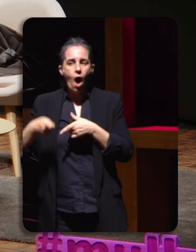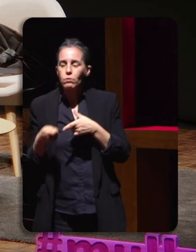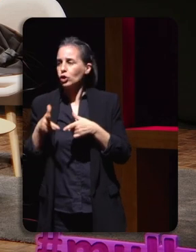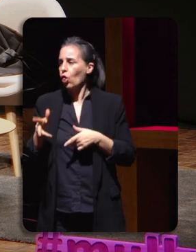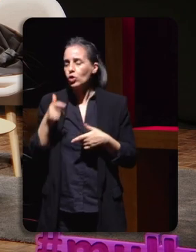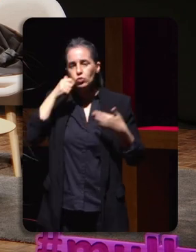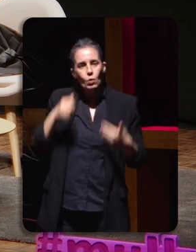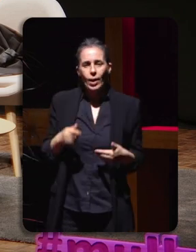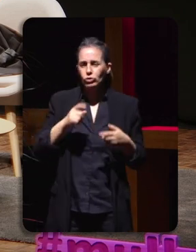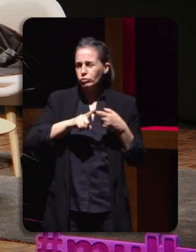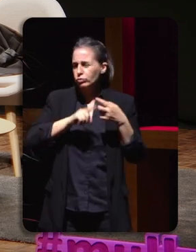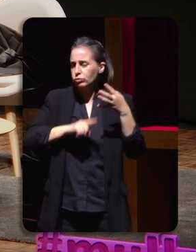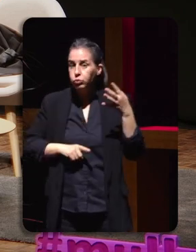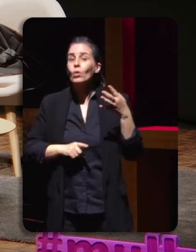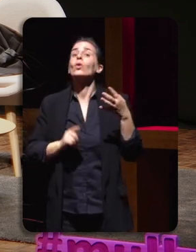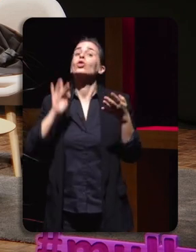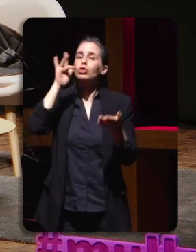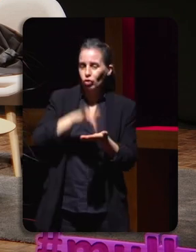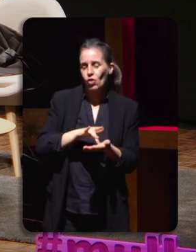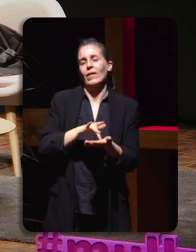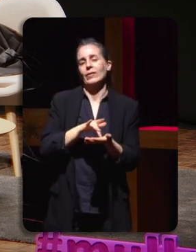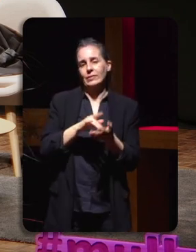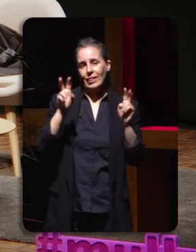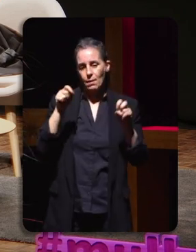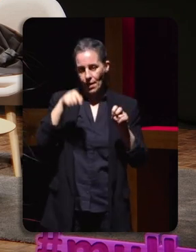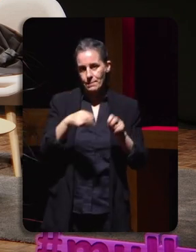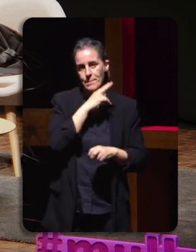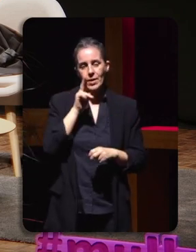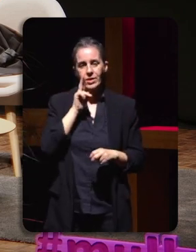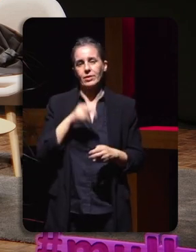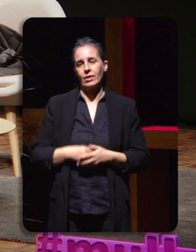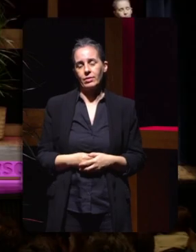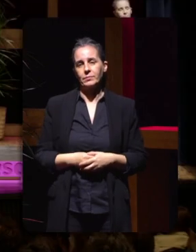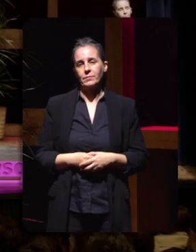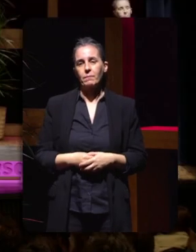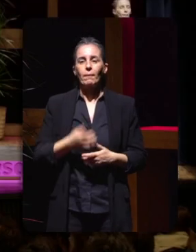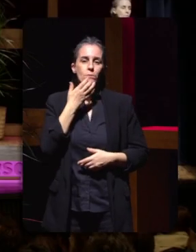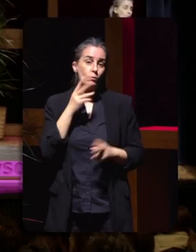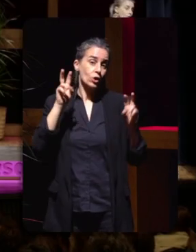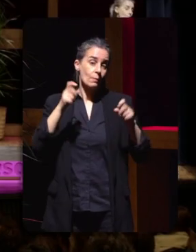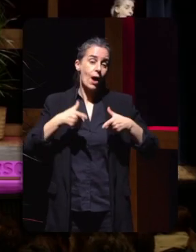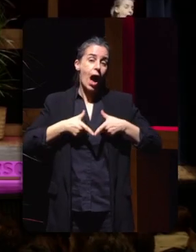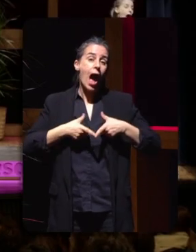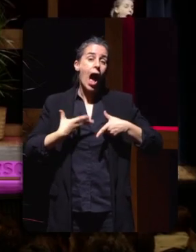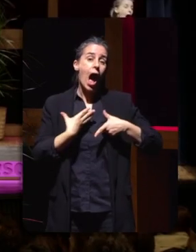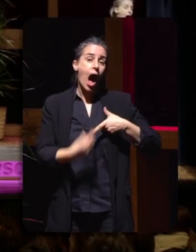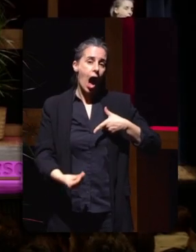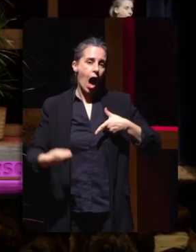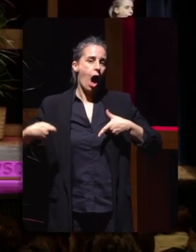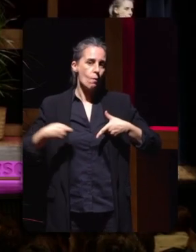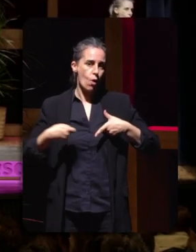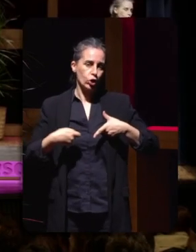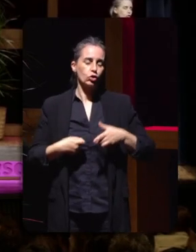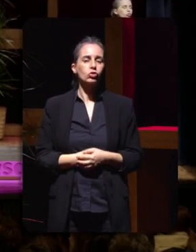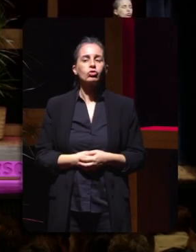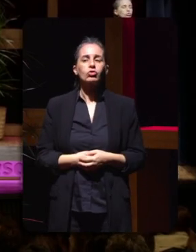todas por ahí y os traigo por ejemplo el aborto que antes